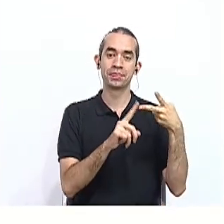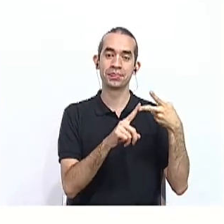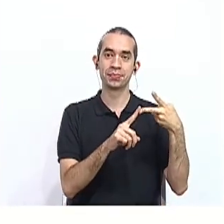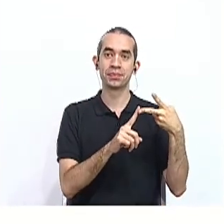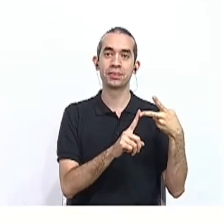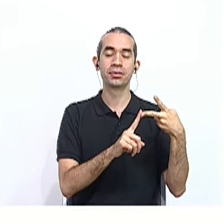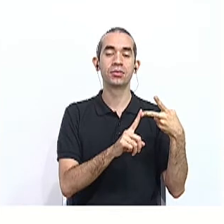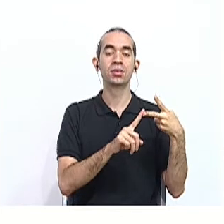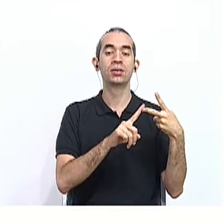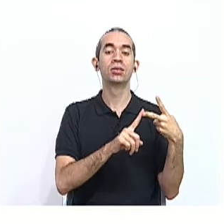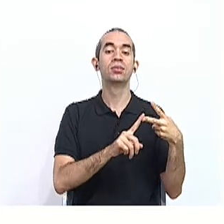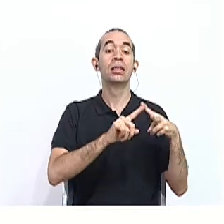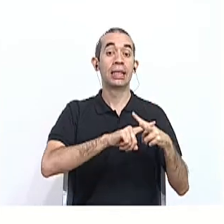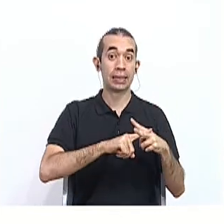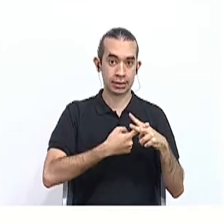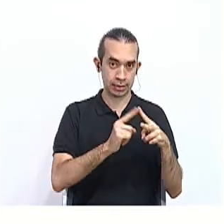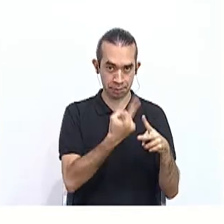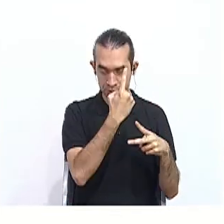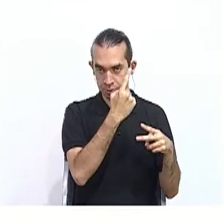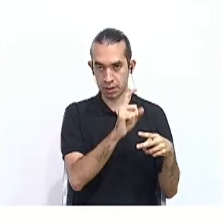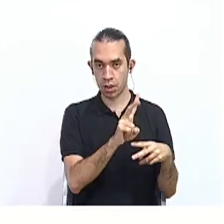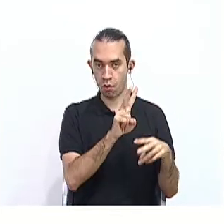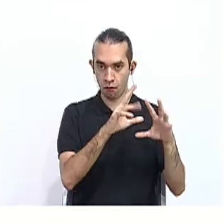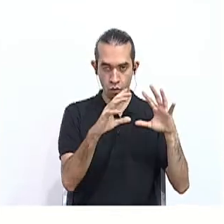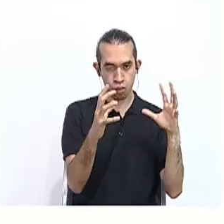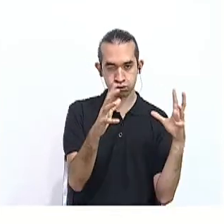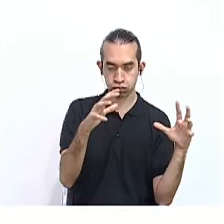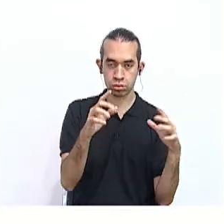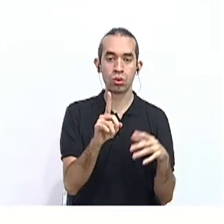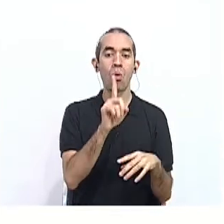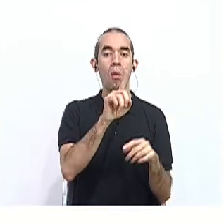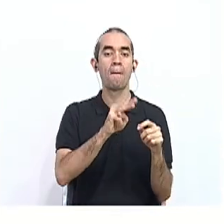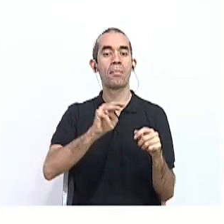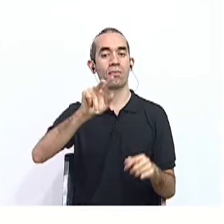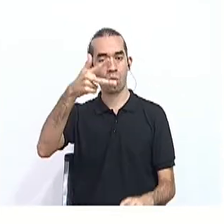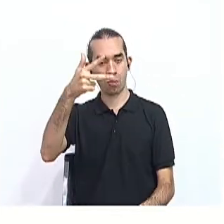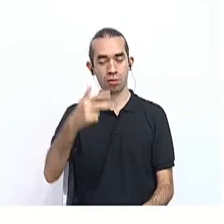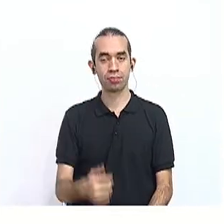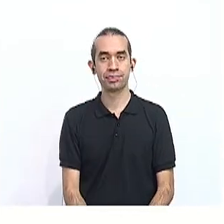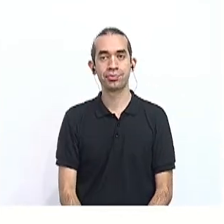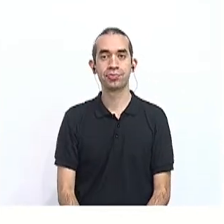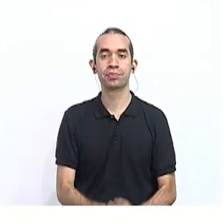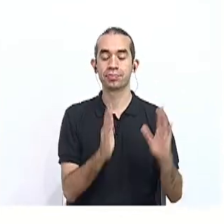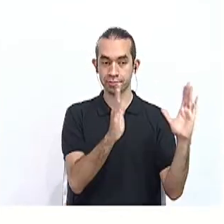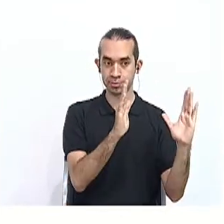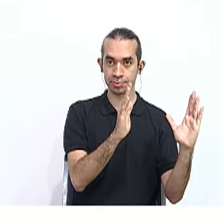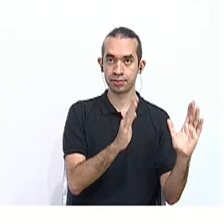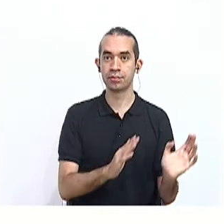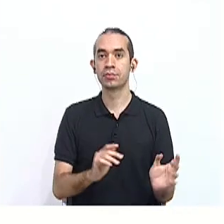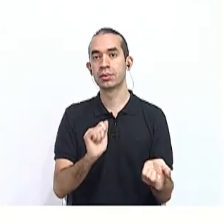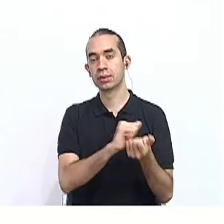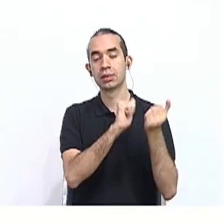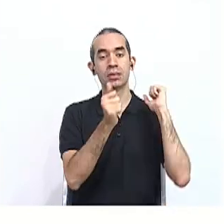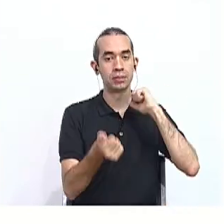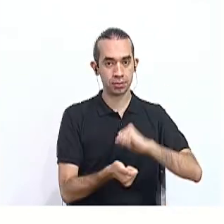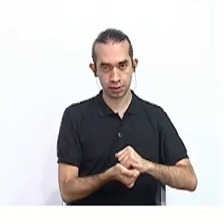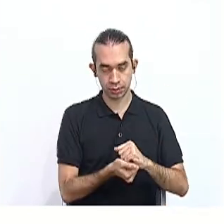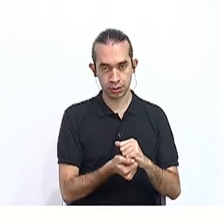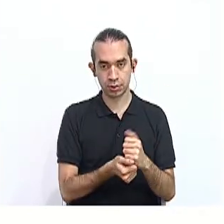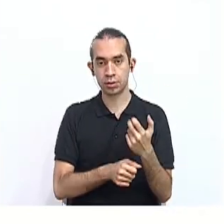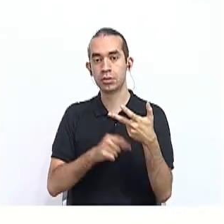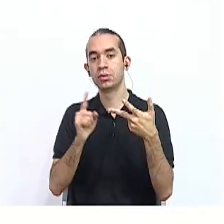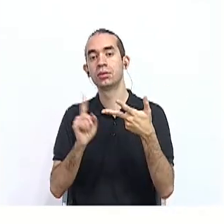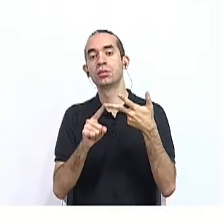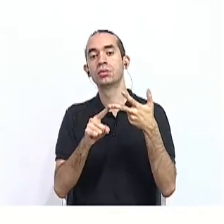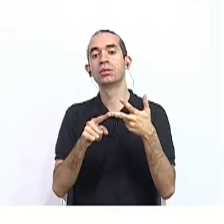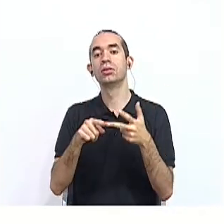del volumen inicial, 1 metro cúbico. Muy bien, ahora vimos que las condiciones cambiaron y la presión